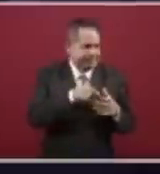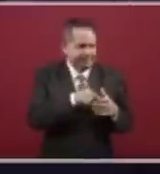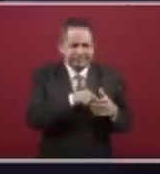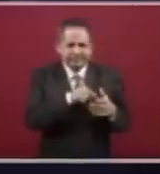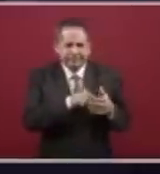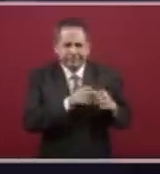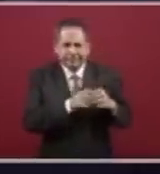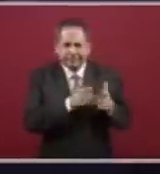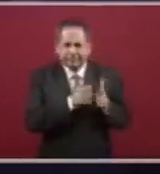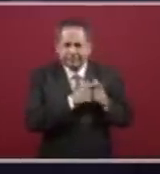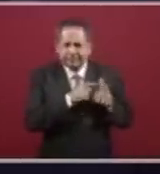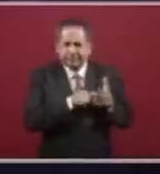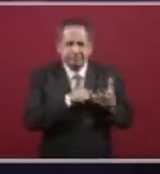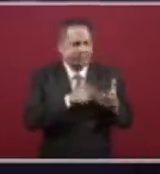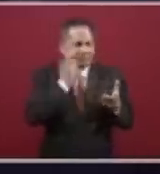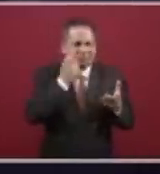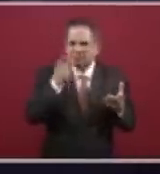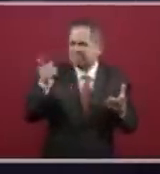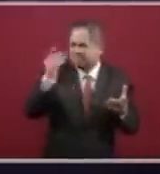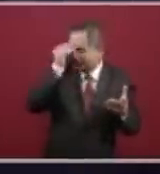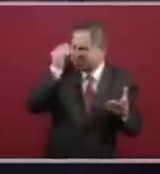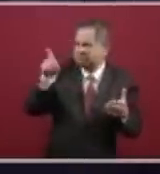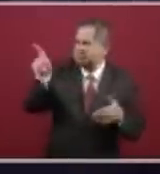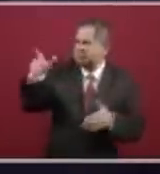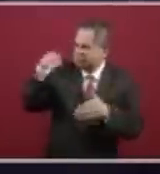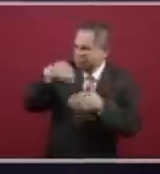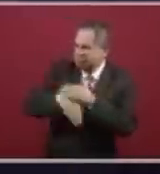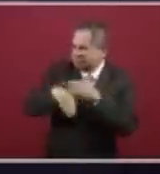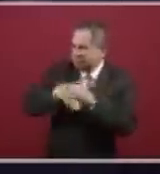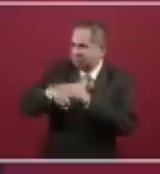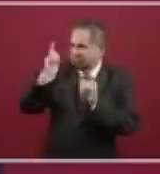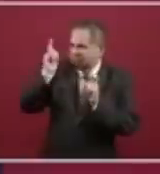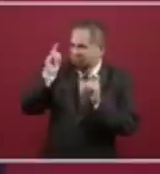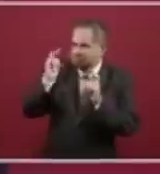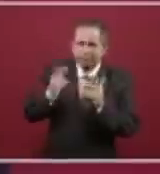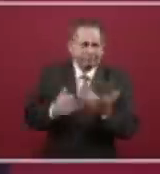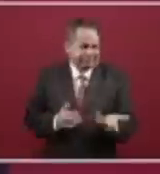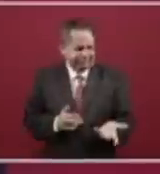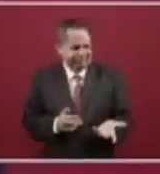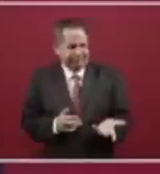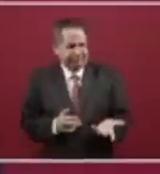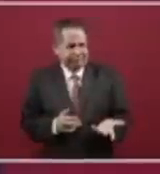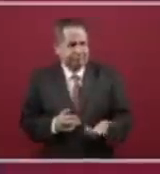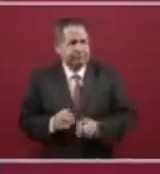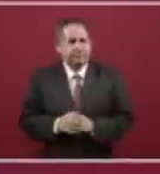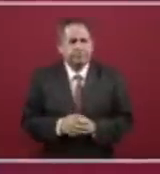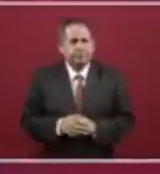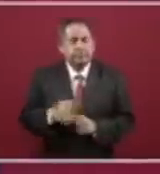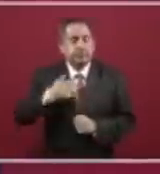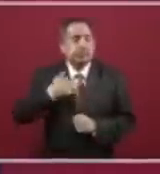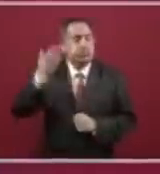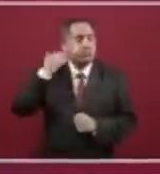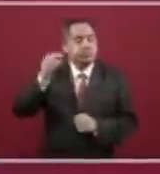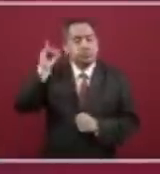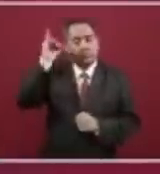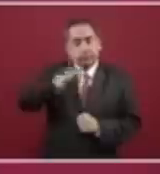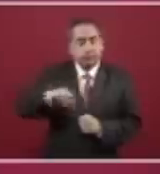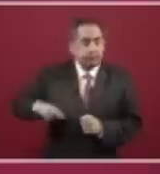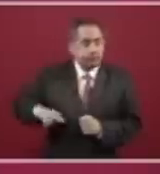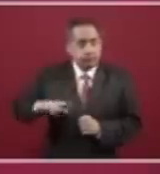hay quienes están apostando a que fracasemos yo les comentaba que cuando fui jefe de gobierno